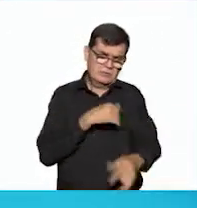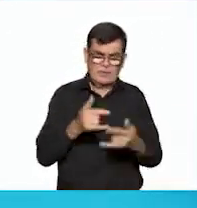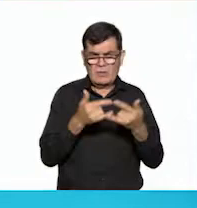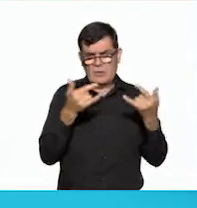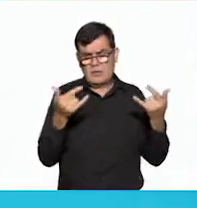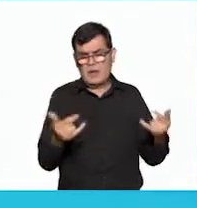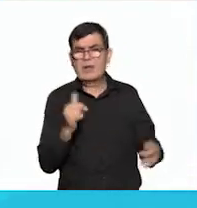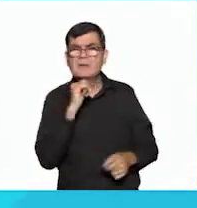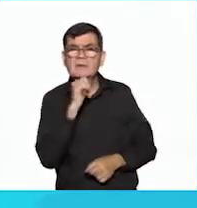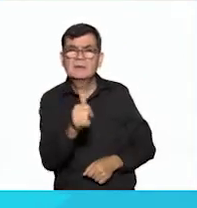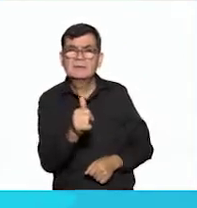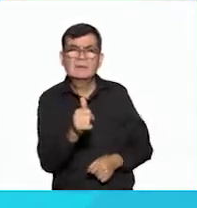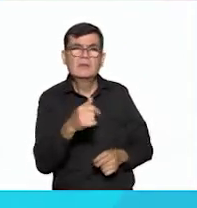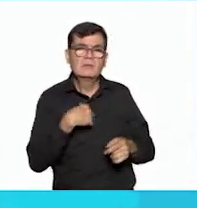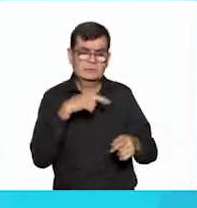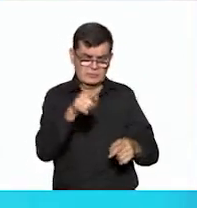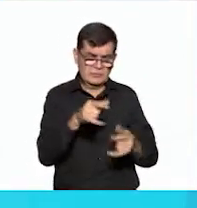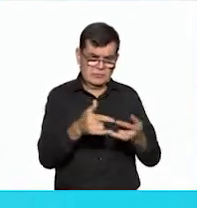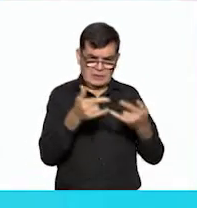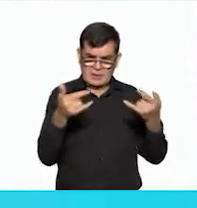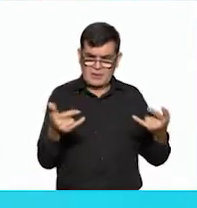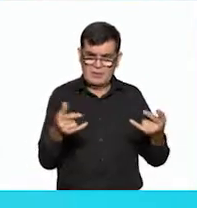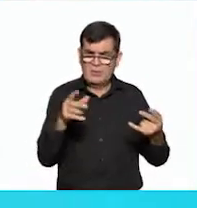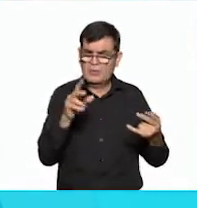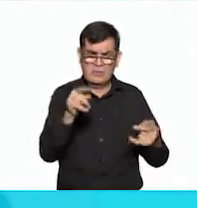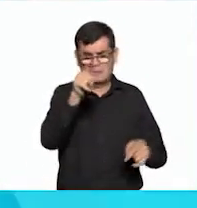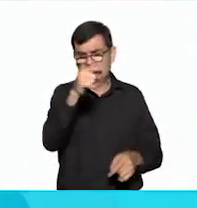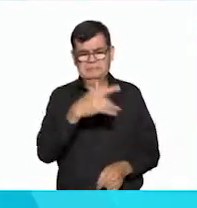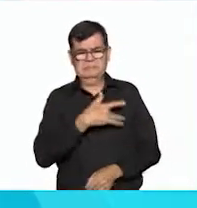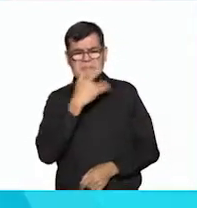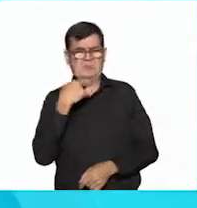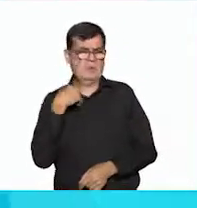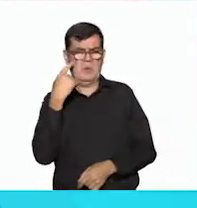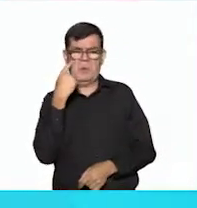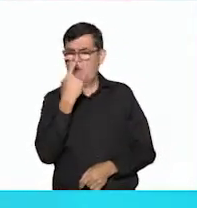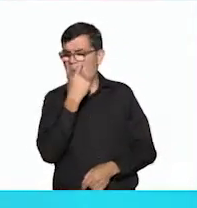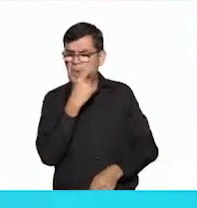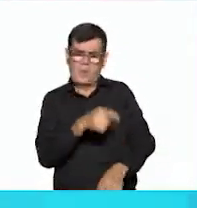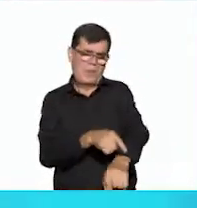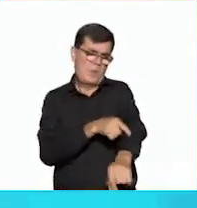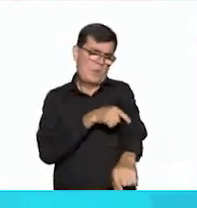parece historia? ¿Y si esta historia no les parece